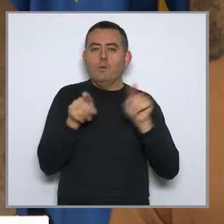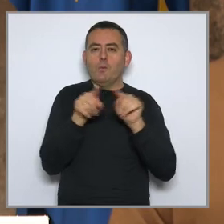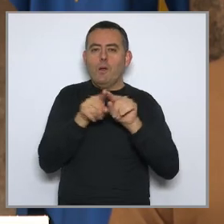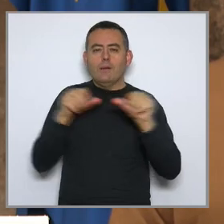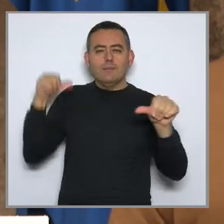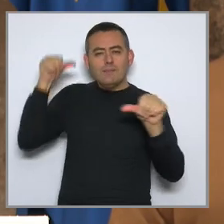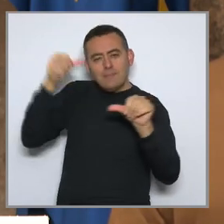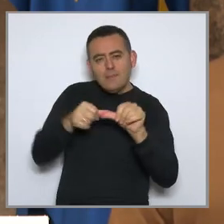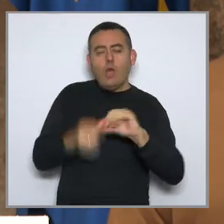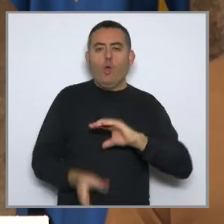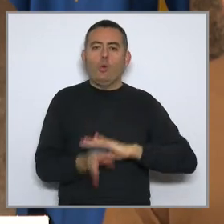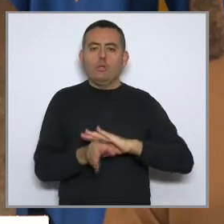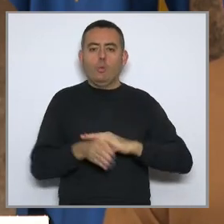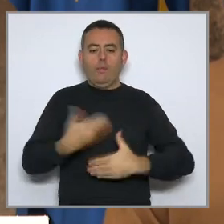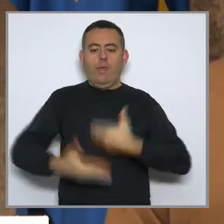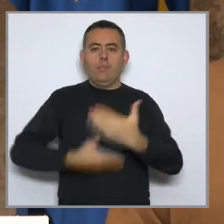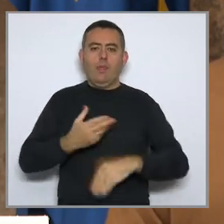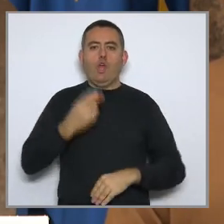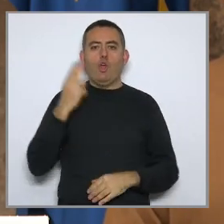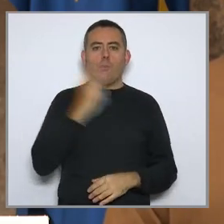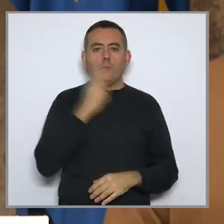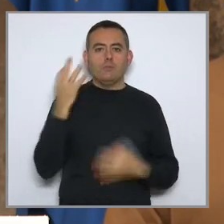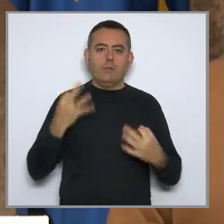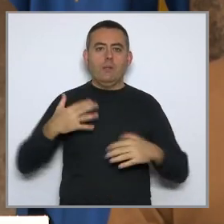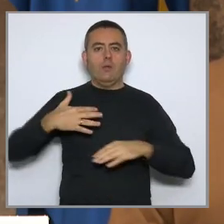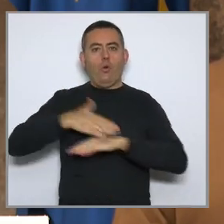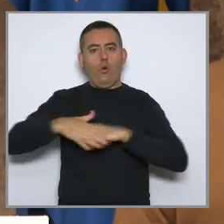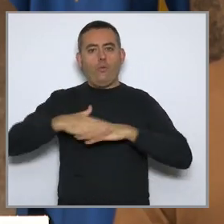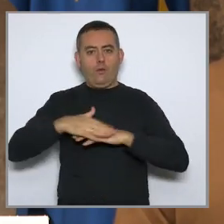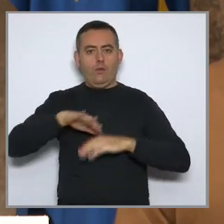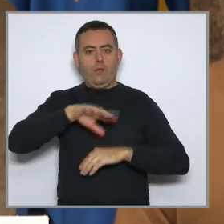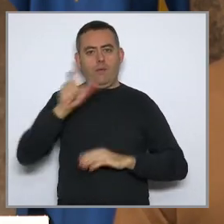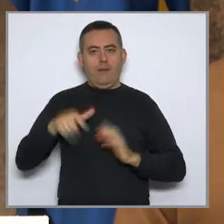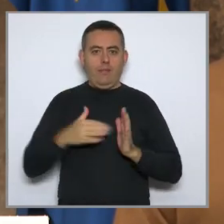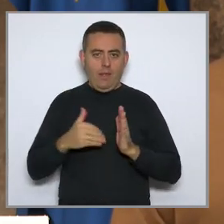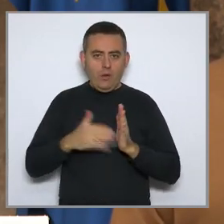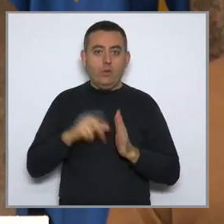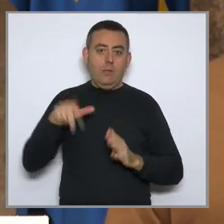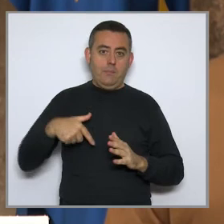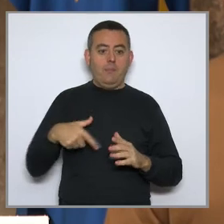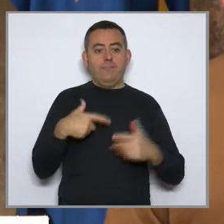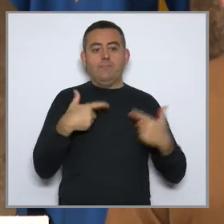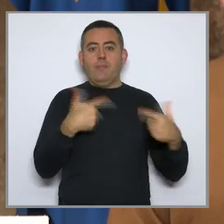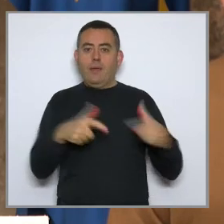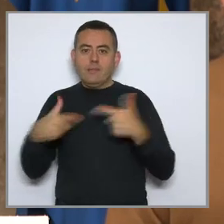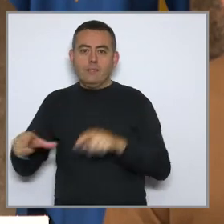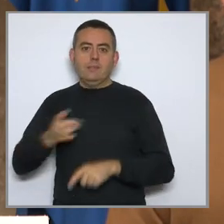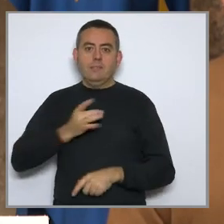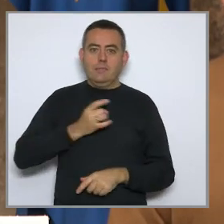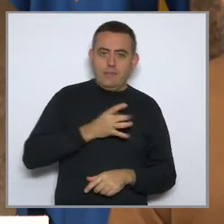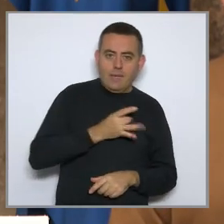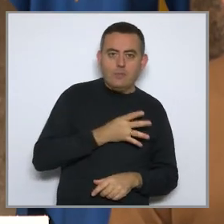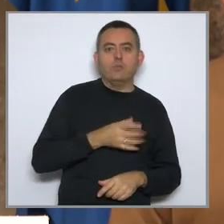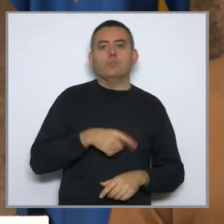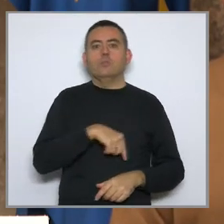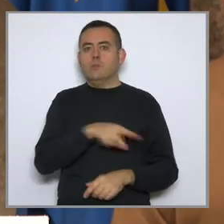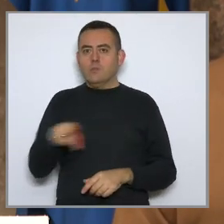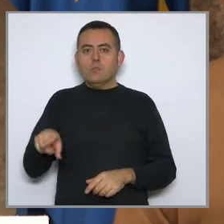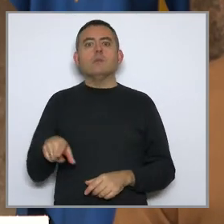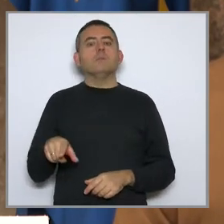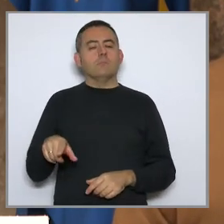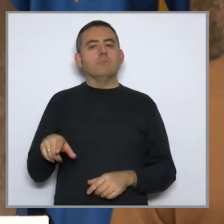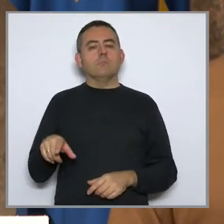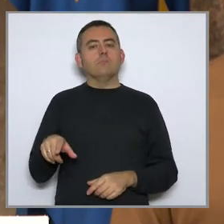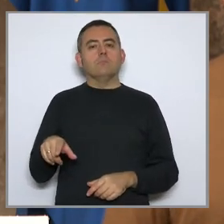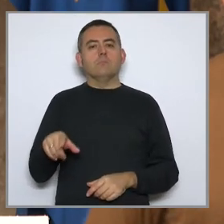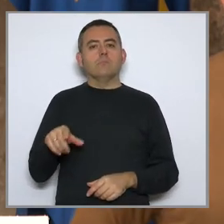al compromiso del Gobierno valenciano y de los agentes económicos y sociales para dar una respuesta que permita